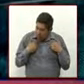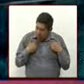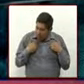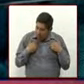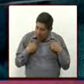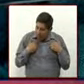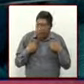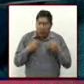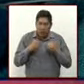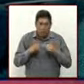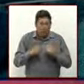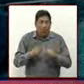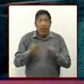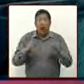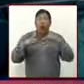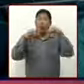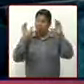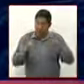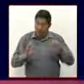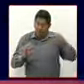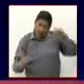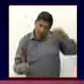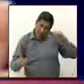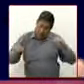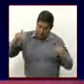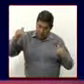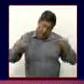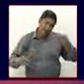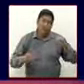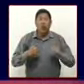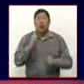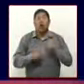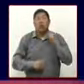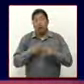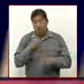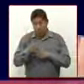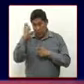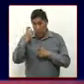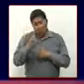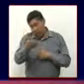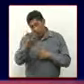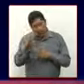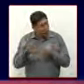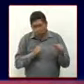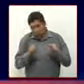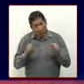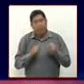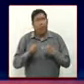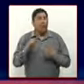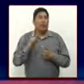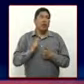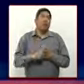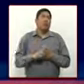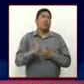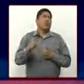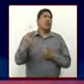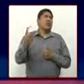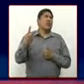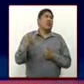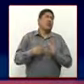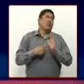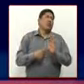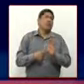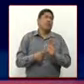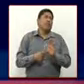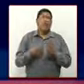los fenómenos climáticos que hacen que exista esa variación. ¿Y cuál es el efecto que se está viendo? Y hay que tomar acciones sobre ello. Un medio de comunicación lo